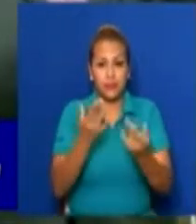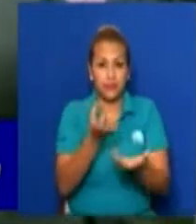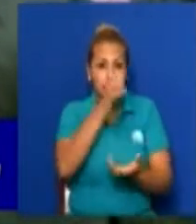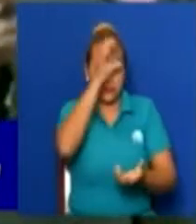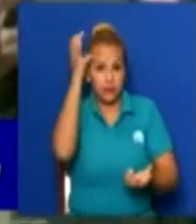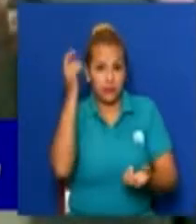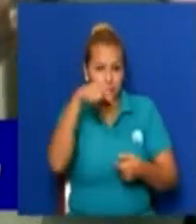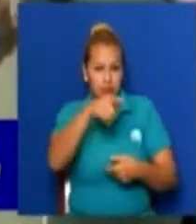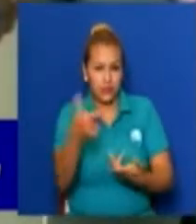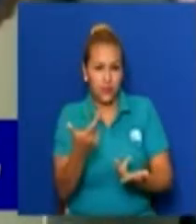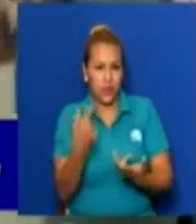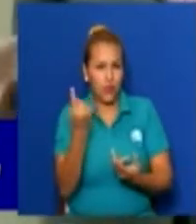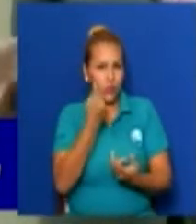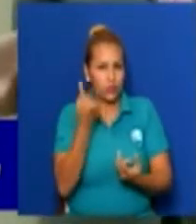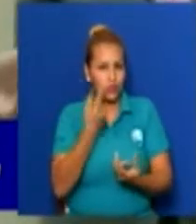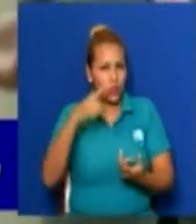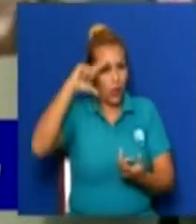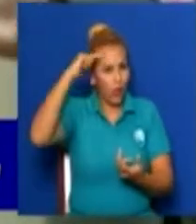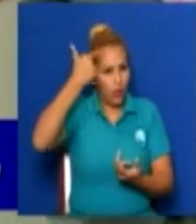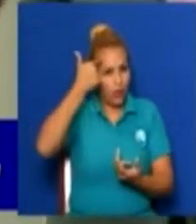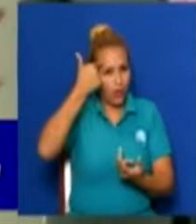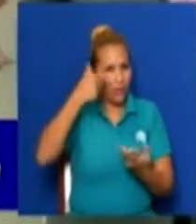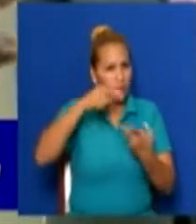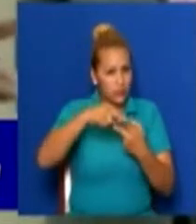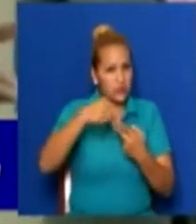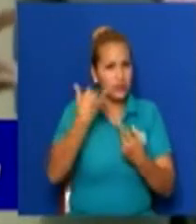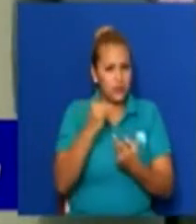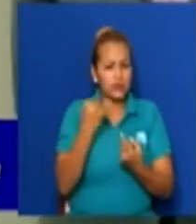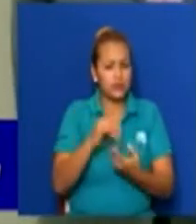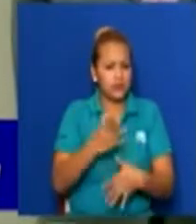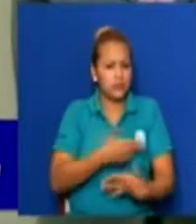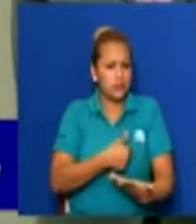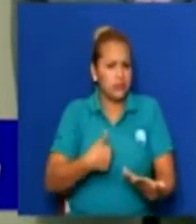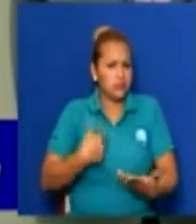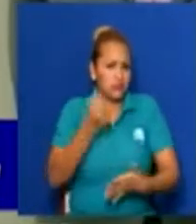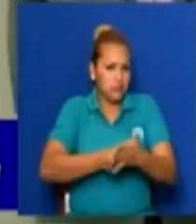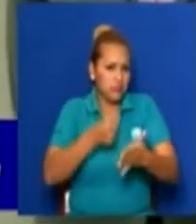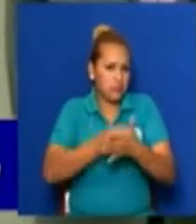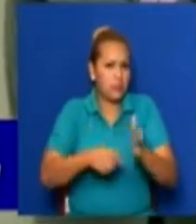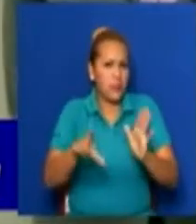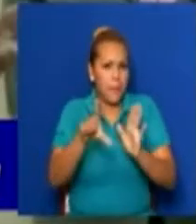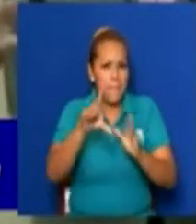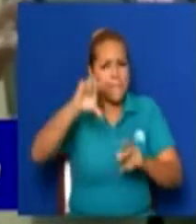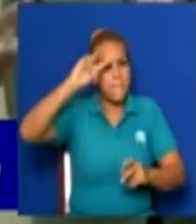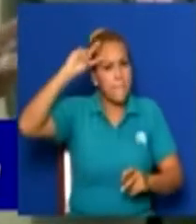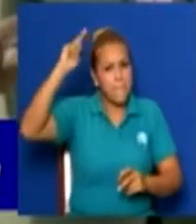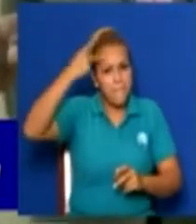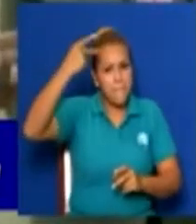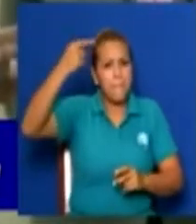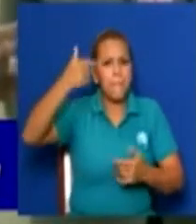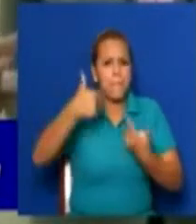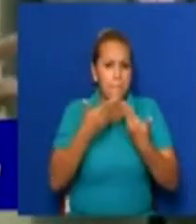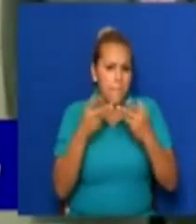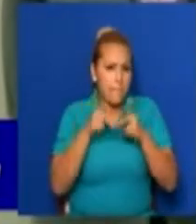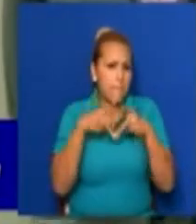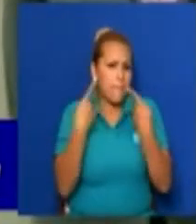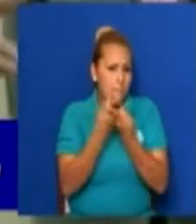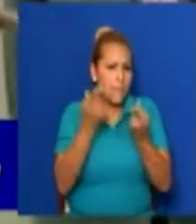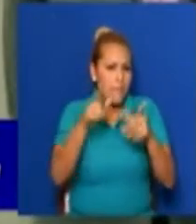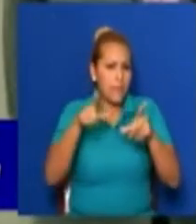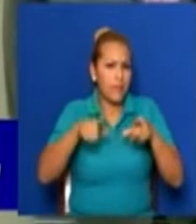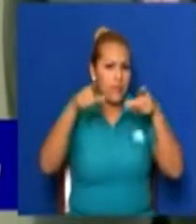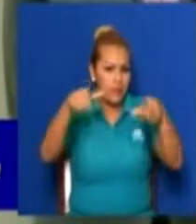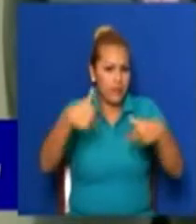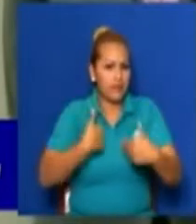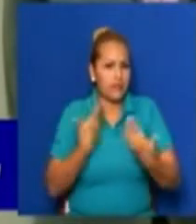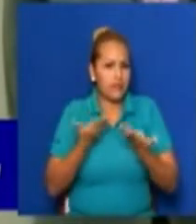que le corresponde también al Estado. El Estado, por su parte, está creando políticas públicas y está creando marcos jurídicos legales que hemos venido avanzando